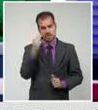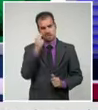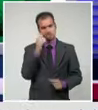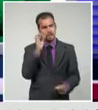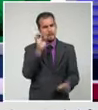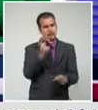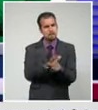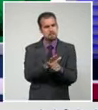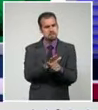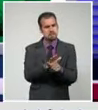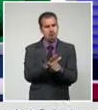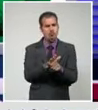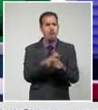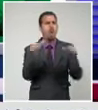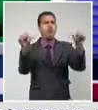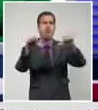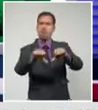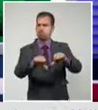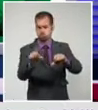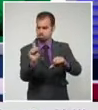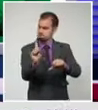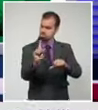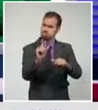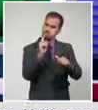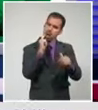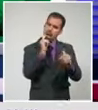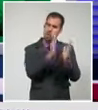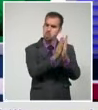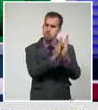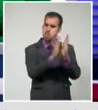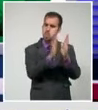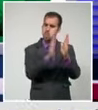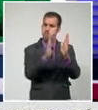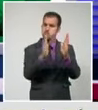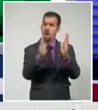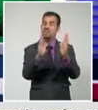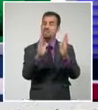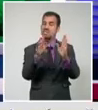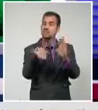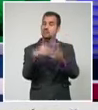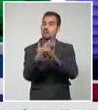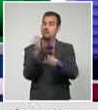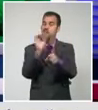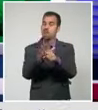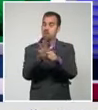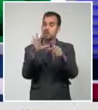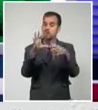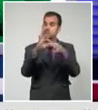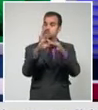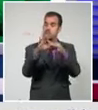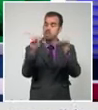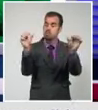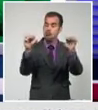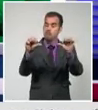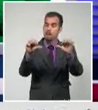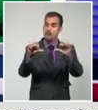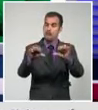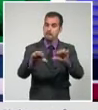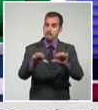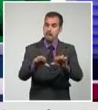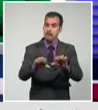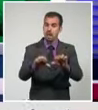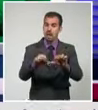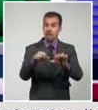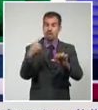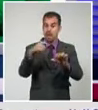fue de muchas complicaciones, después sí, comenzó con un grupo de complicaciones que fue necesario llevarlo a la sala de